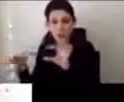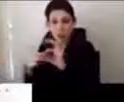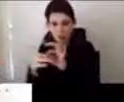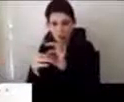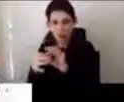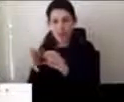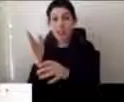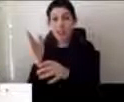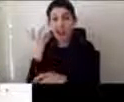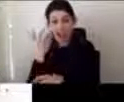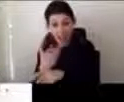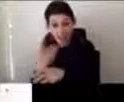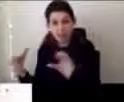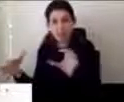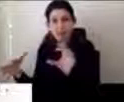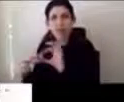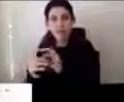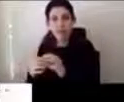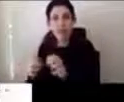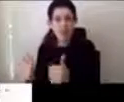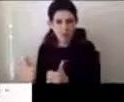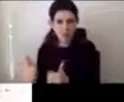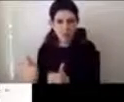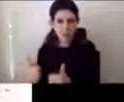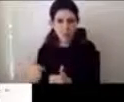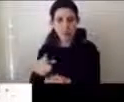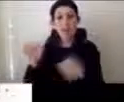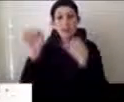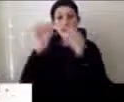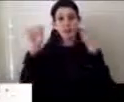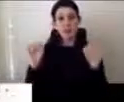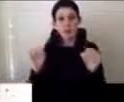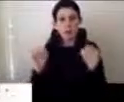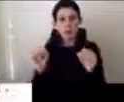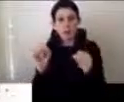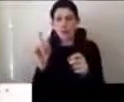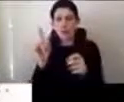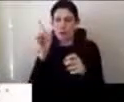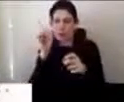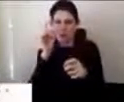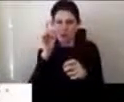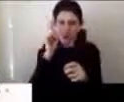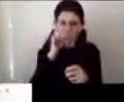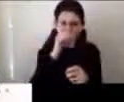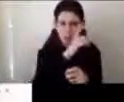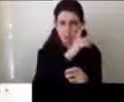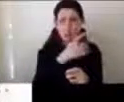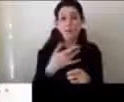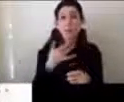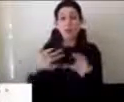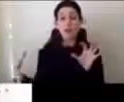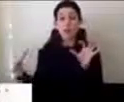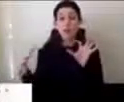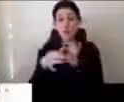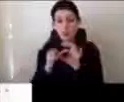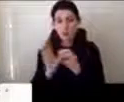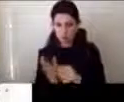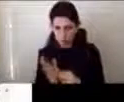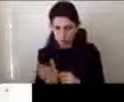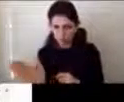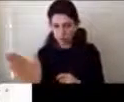va complejizando porque va estableciendo estas conexiones más duraderas entre las